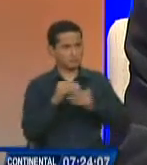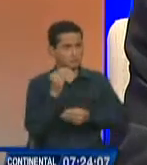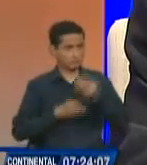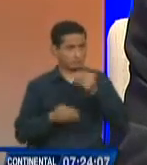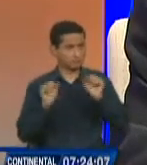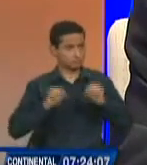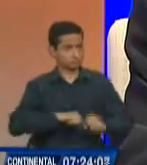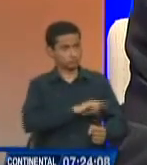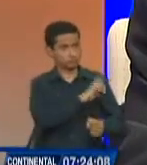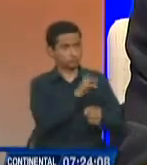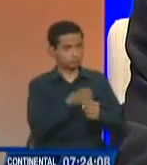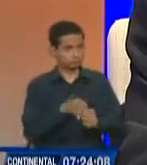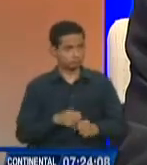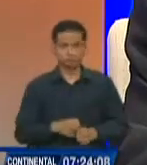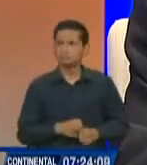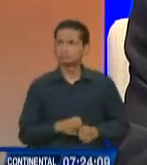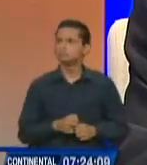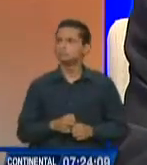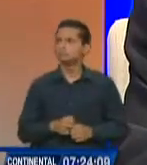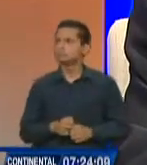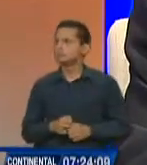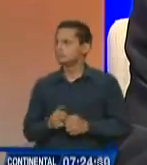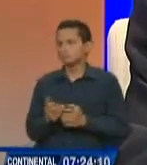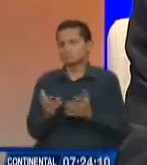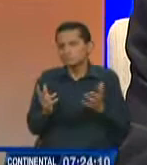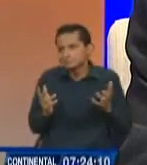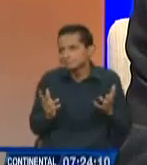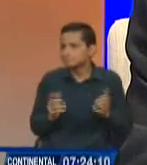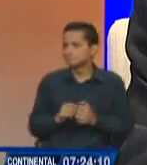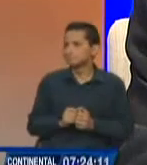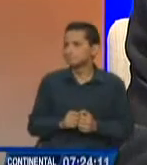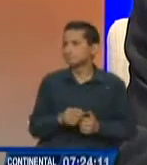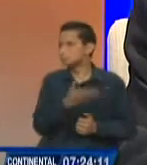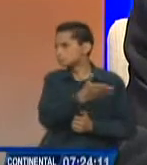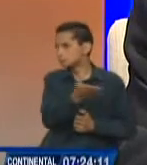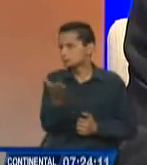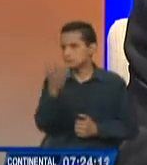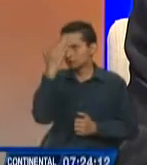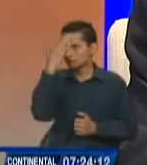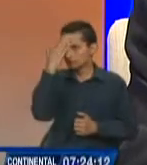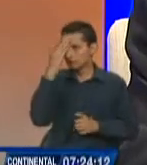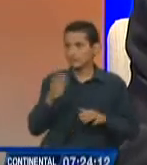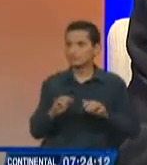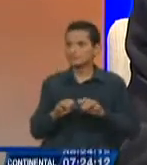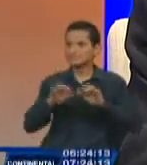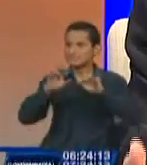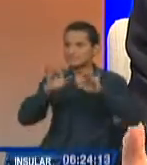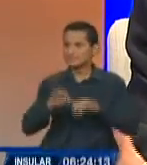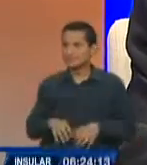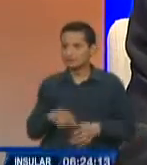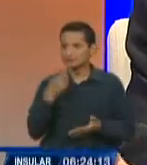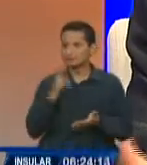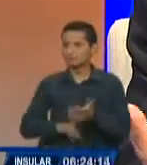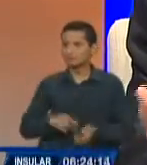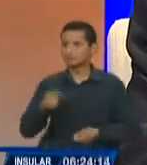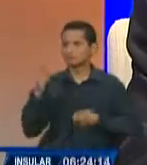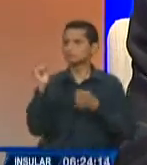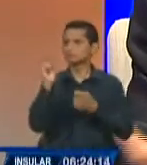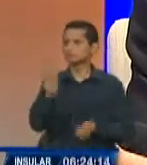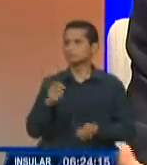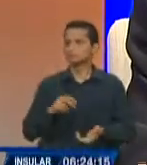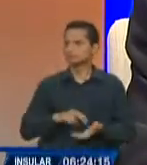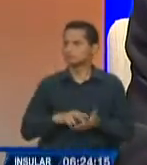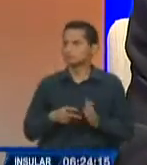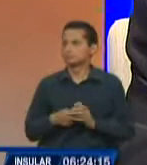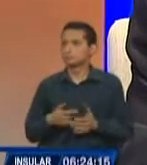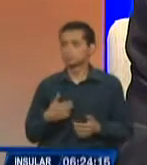se ha descartado. Es de conocimiento público que el pronunciamiento de la Secretaría de la CAN es algo que incluso no estaba en